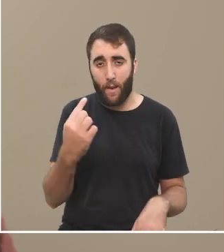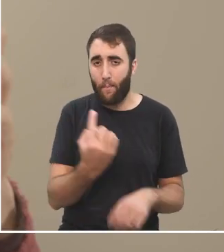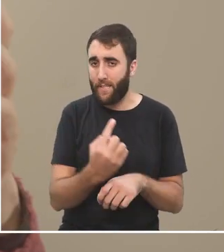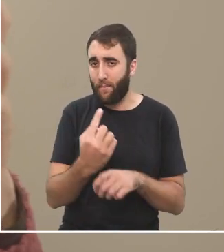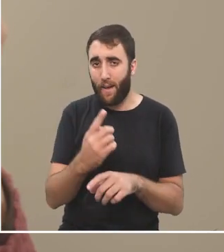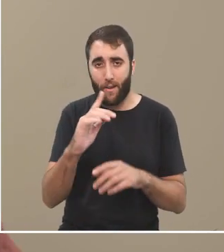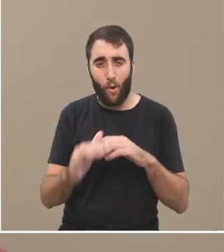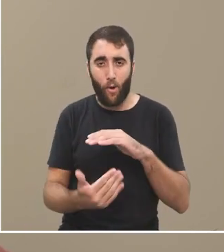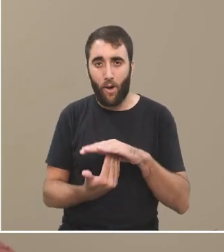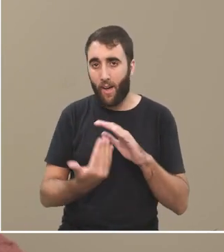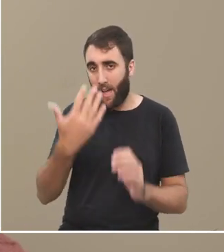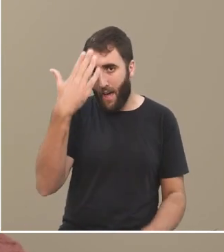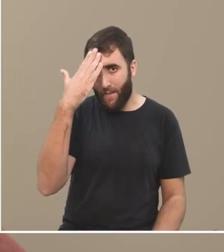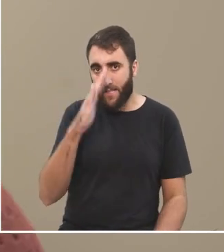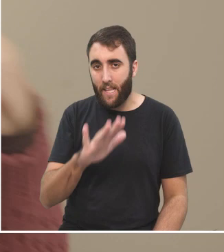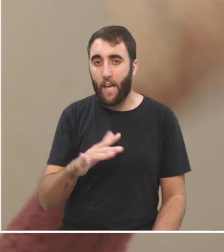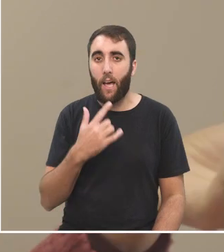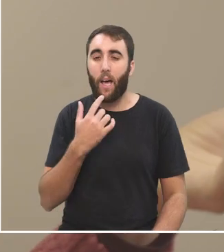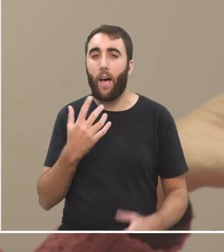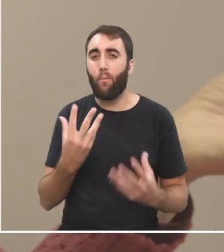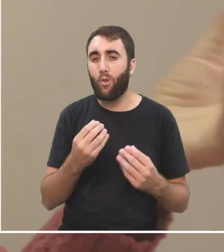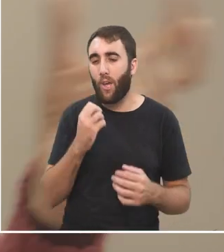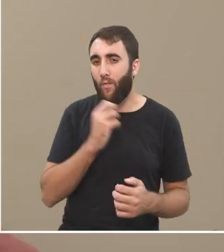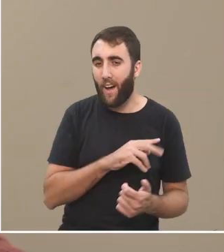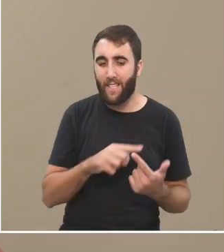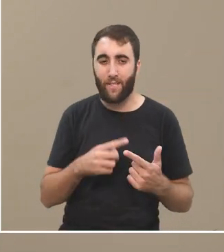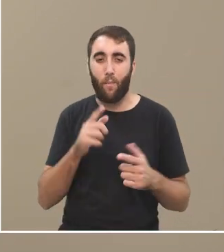toda esta trolls haters